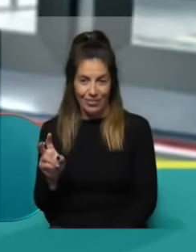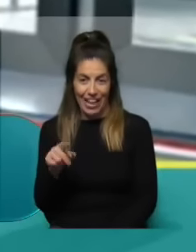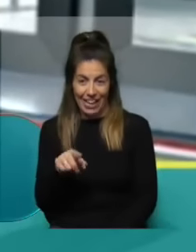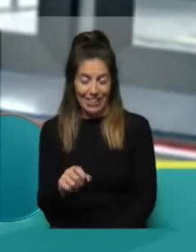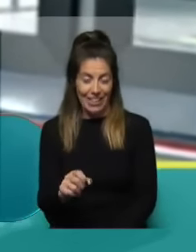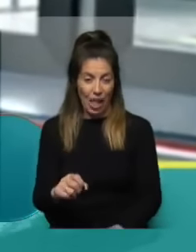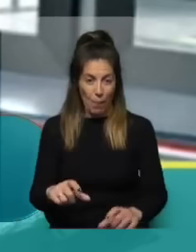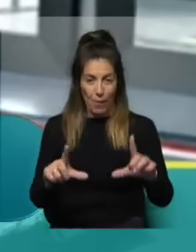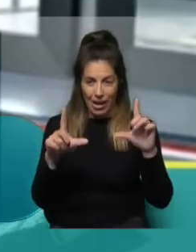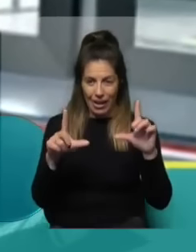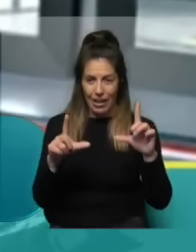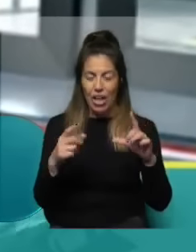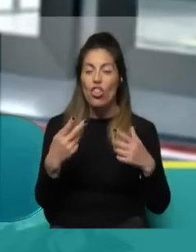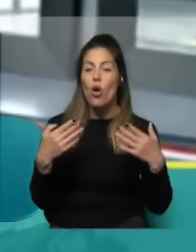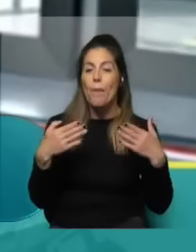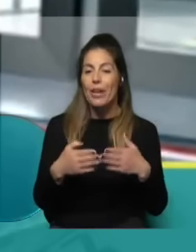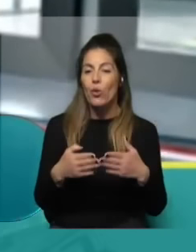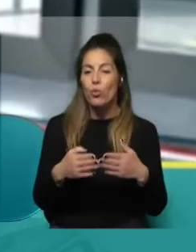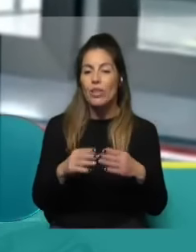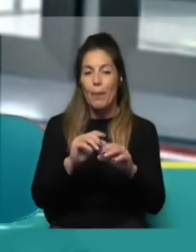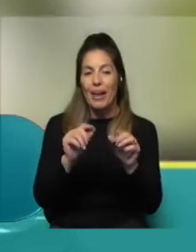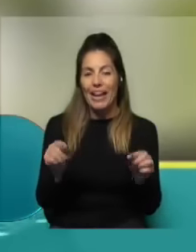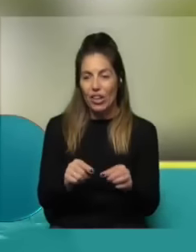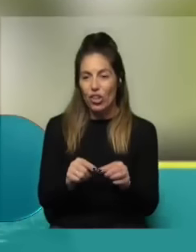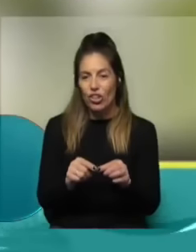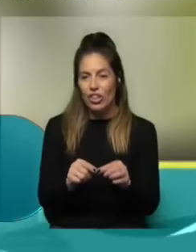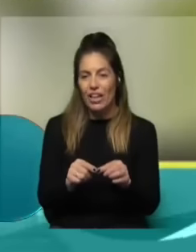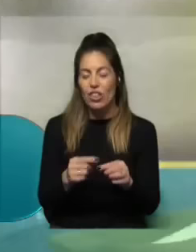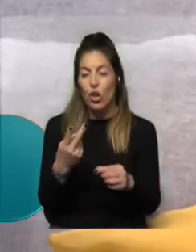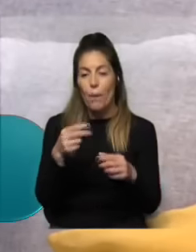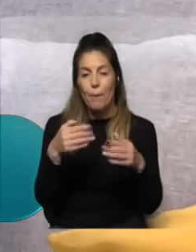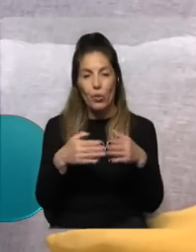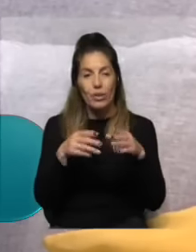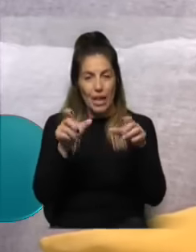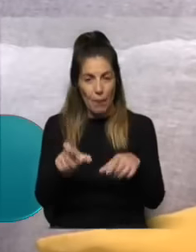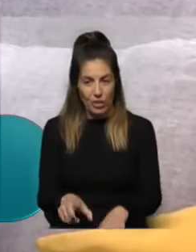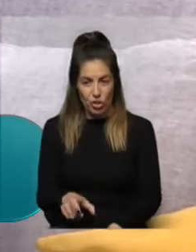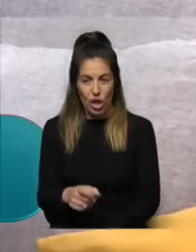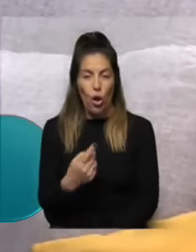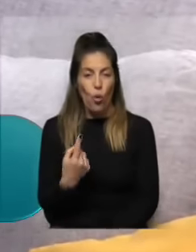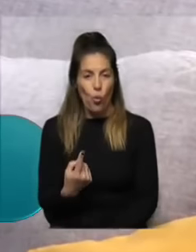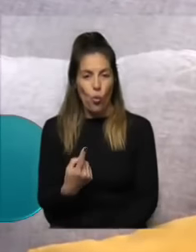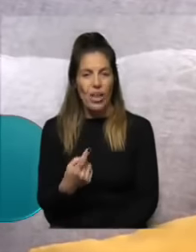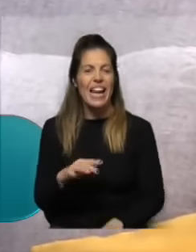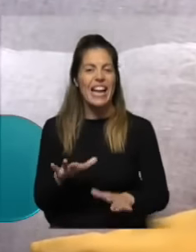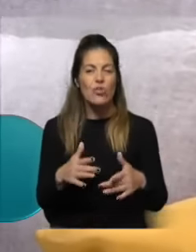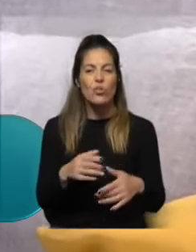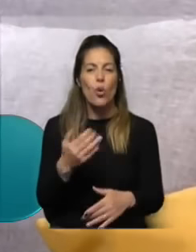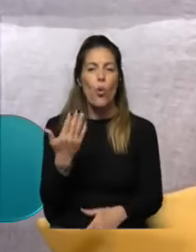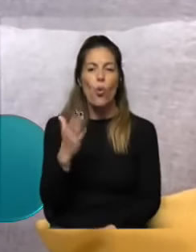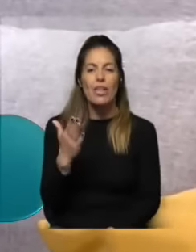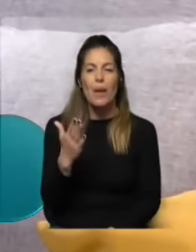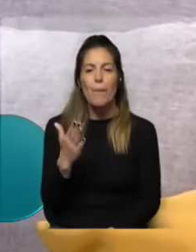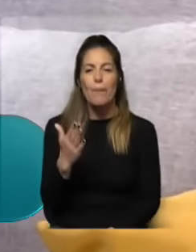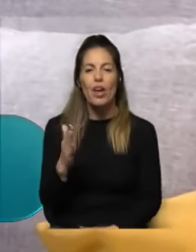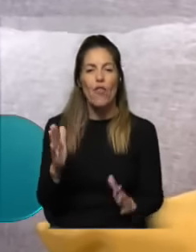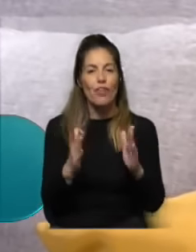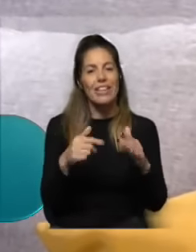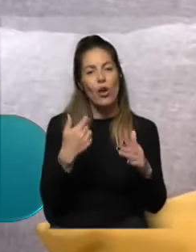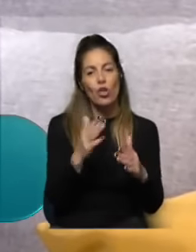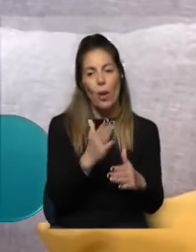imagen. Dos preguntitas para redondear. Dos preguntitas de la gente, sobre todo. Una es, ¿qué sucede cuando un espejo colocado frente a otro